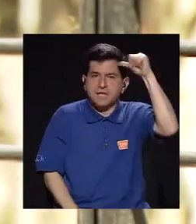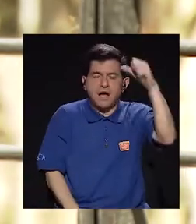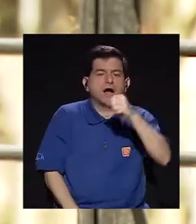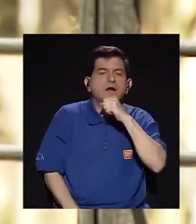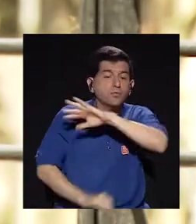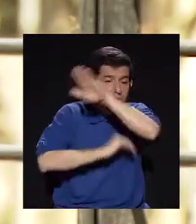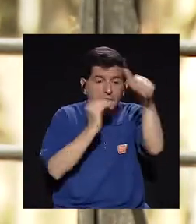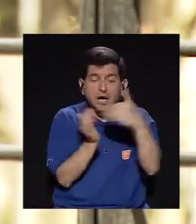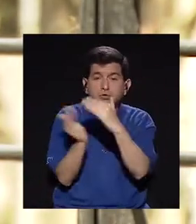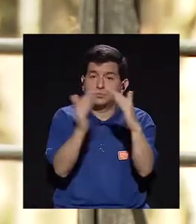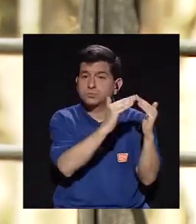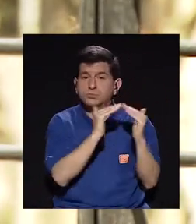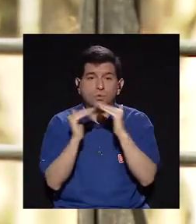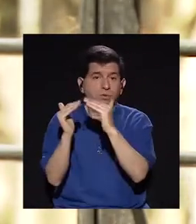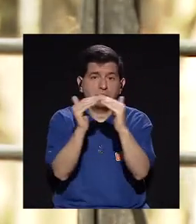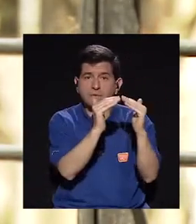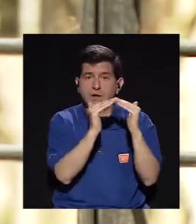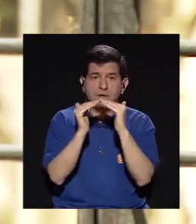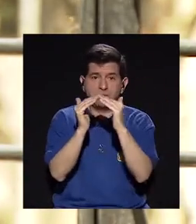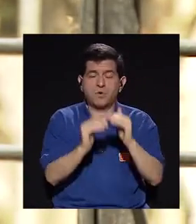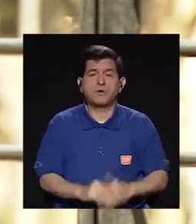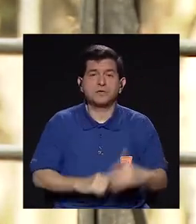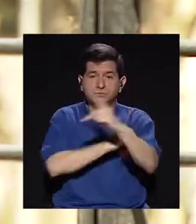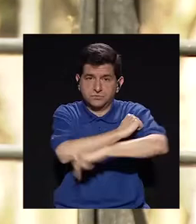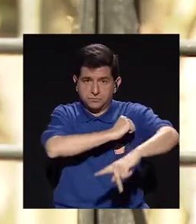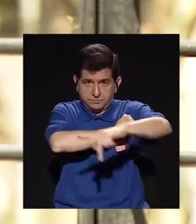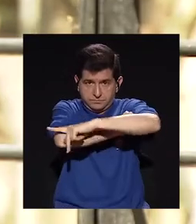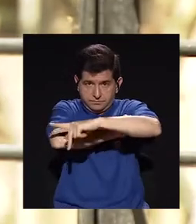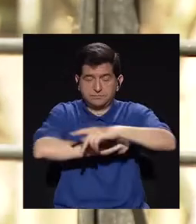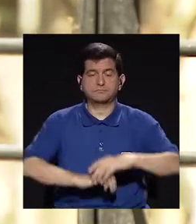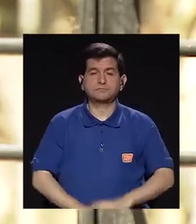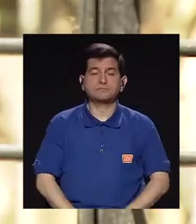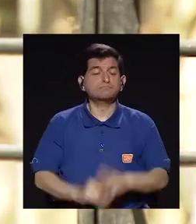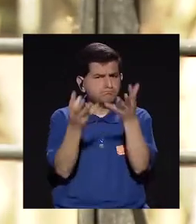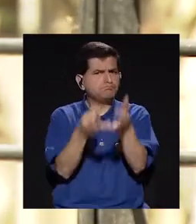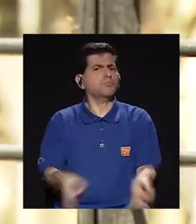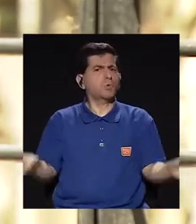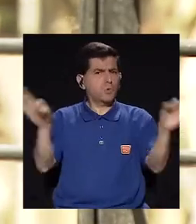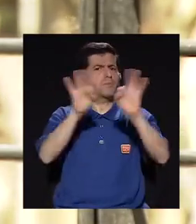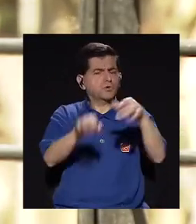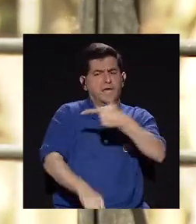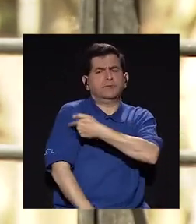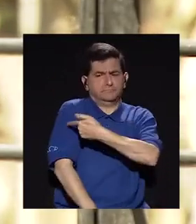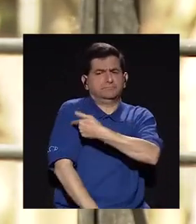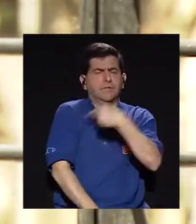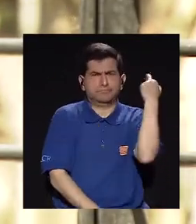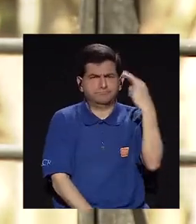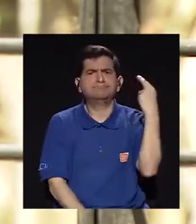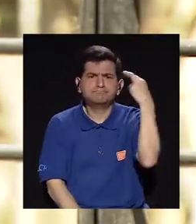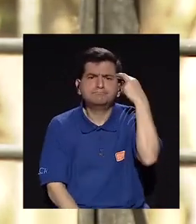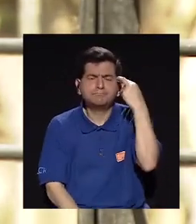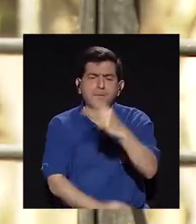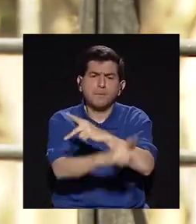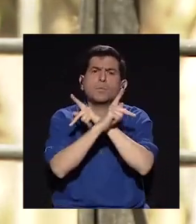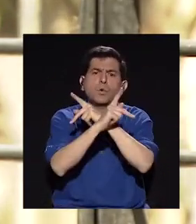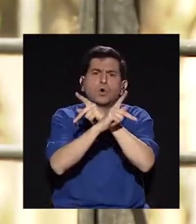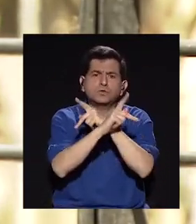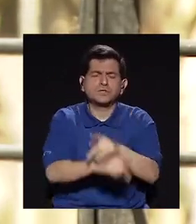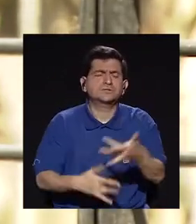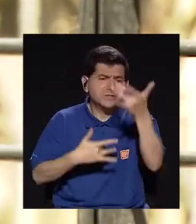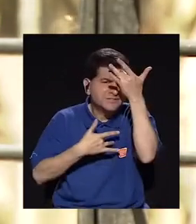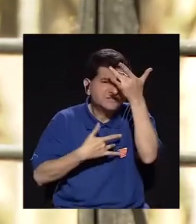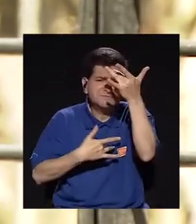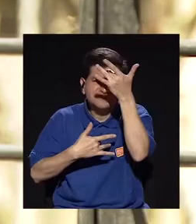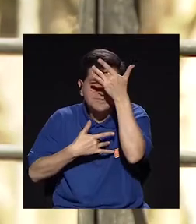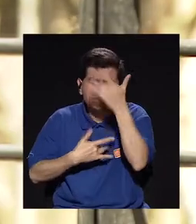Entonces estamos abarcando a toda la población de nuestro país. Y es importante vacunarnos justamente para protegernos de